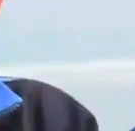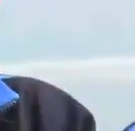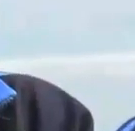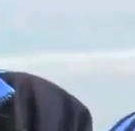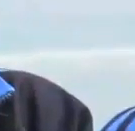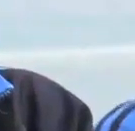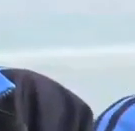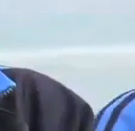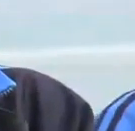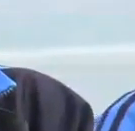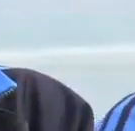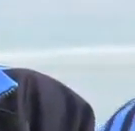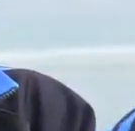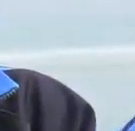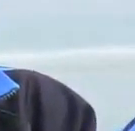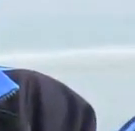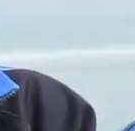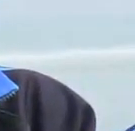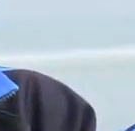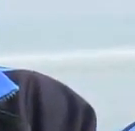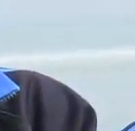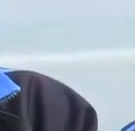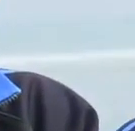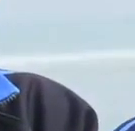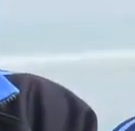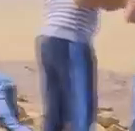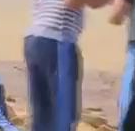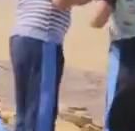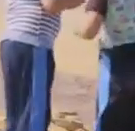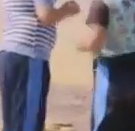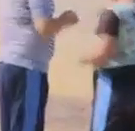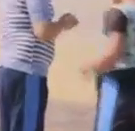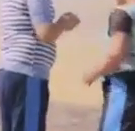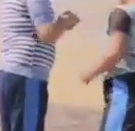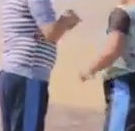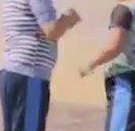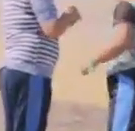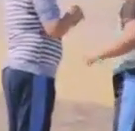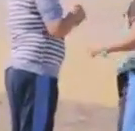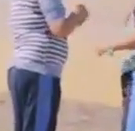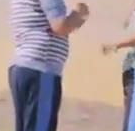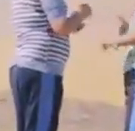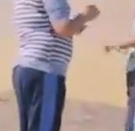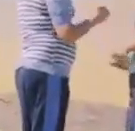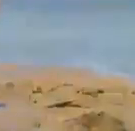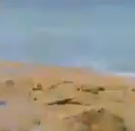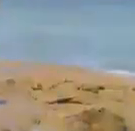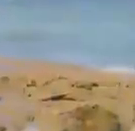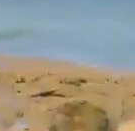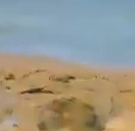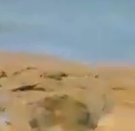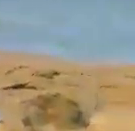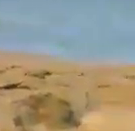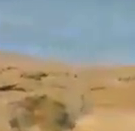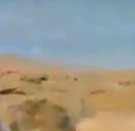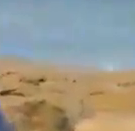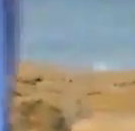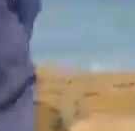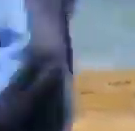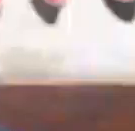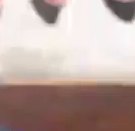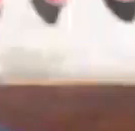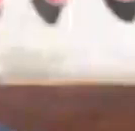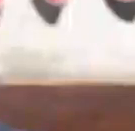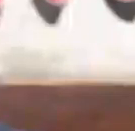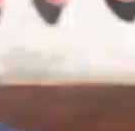Así deberíamos estar todos recogiendo toda la basura que botamos y contaminamos. Cuidarlo, yo les diría a las autoridades